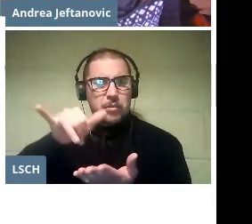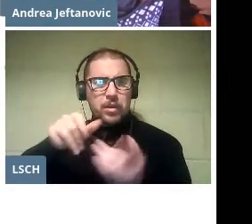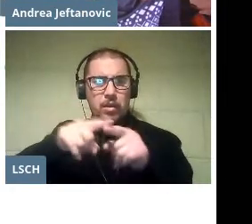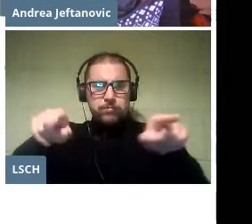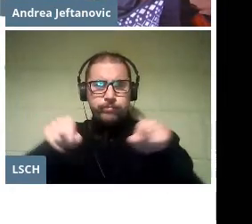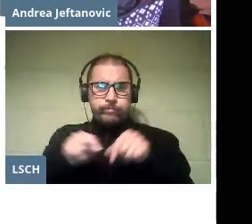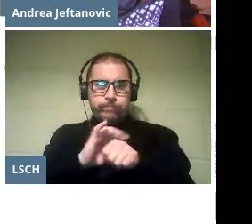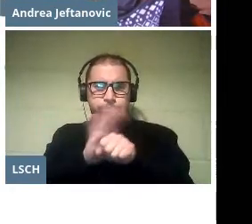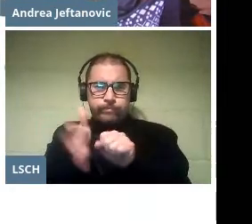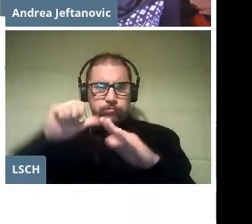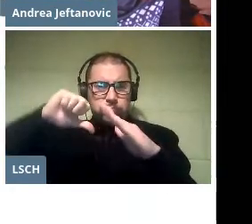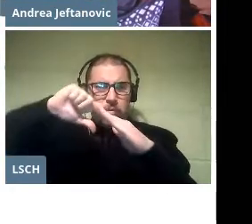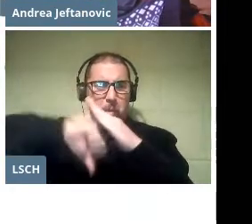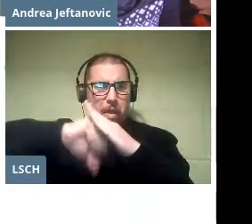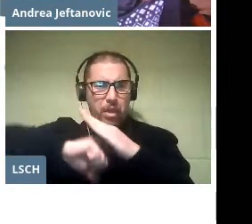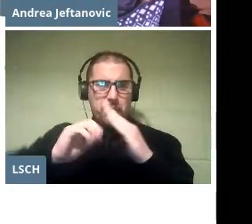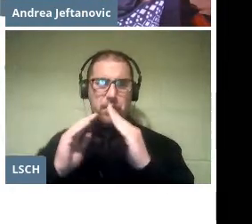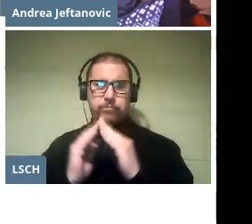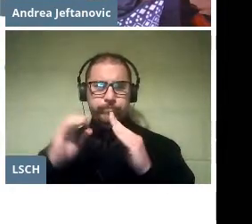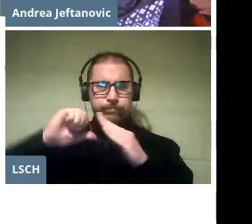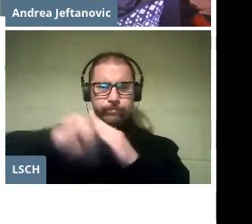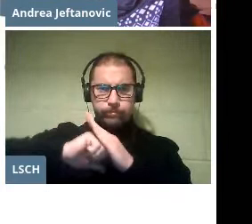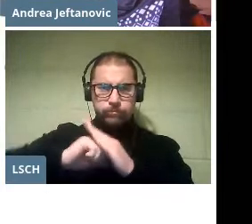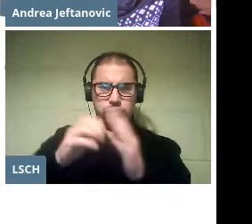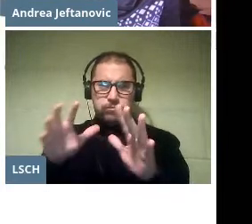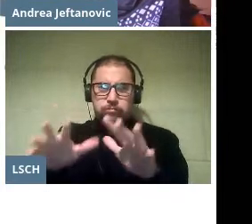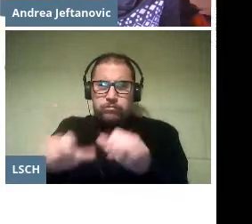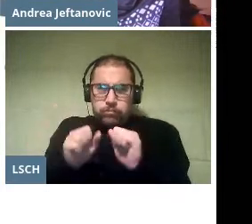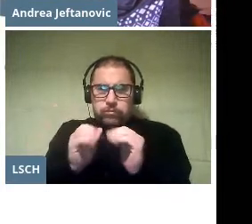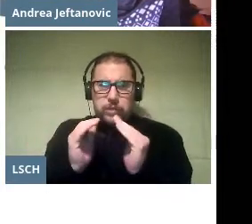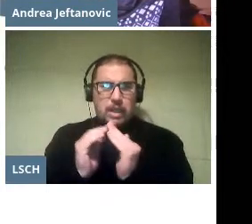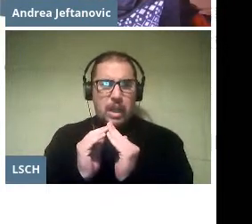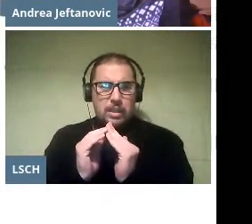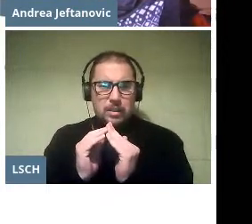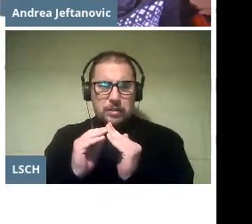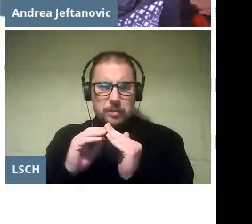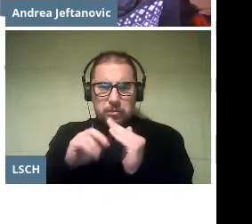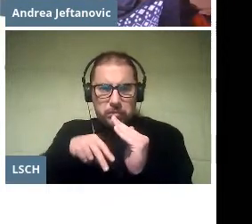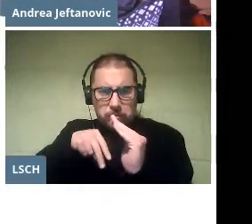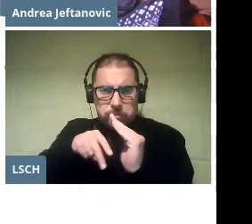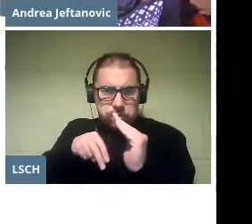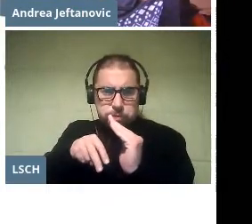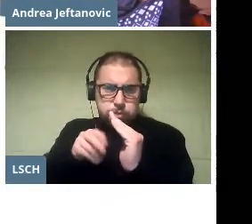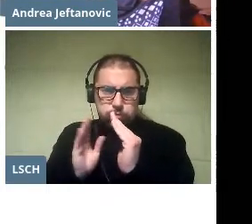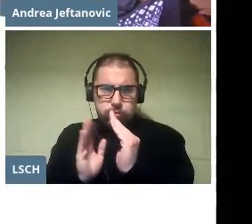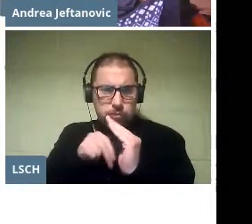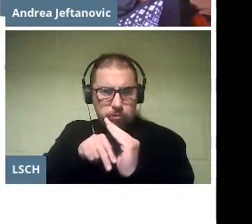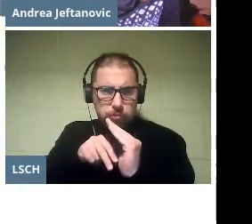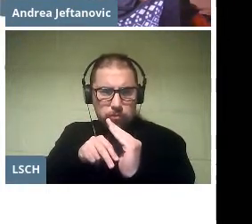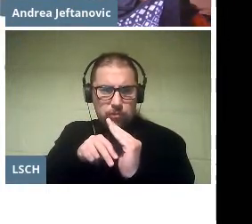la pandemia, cuando se nos ha exigido quedarnos en casa y limitar nuestros desplazamientos?